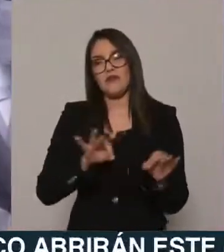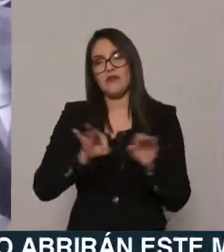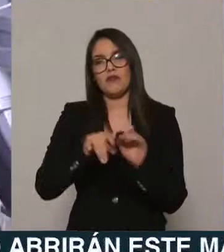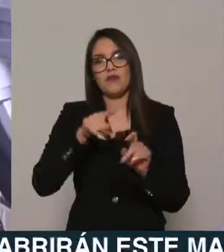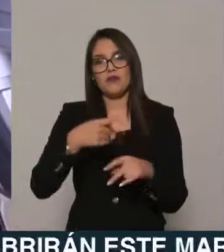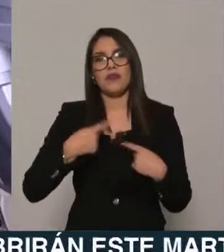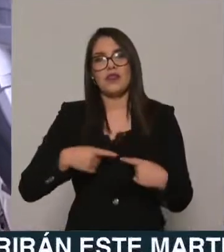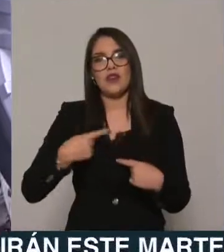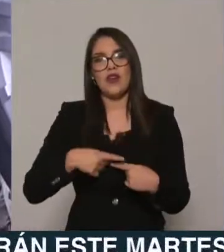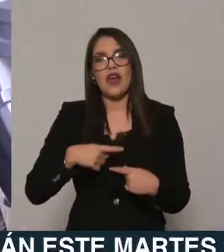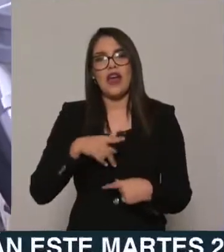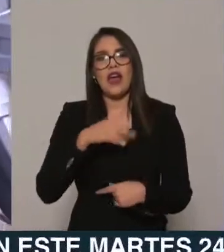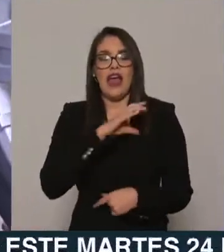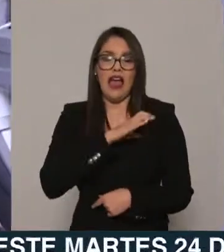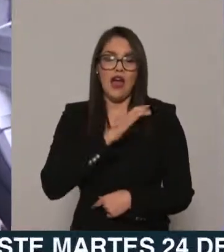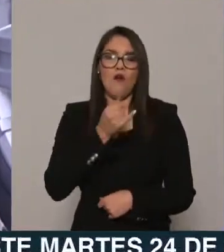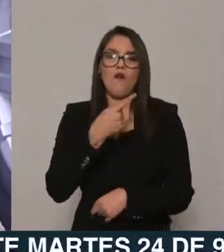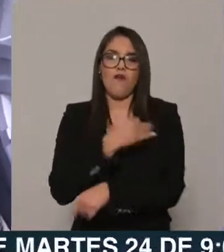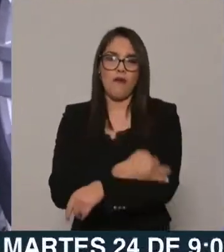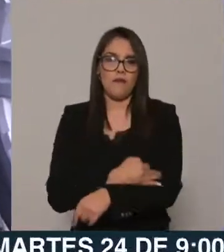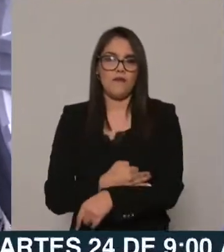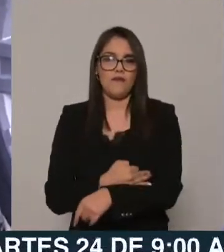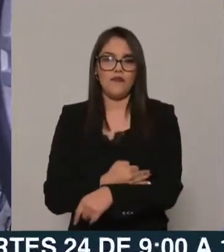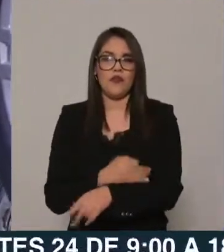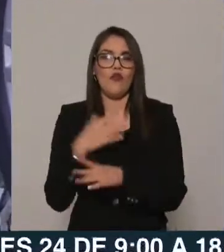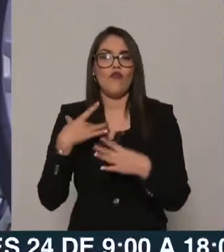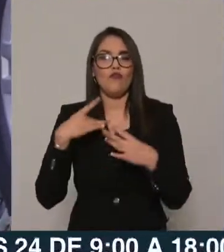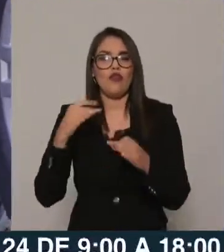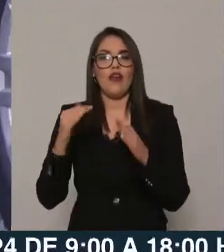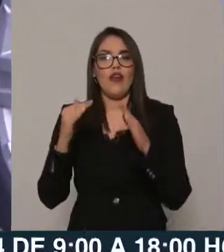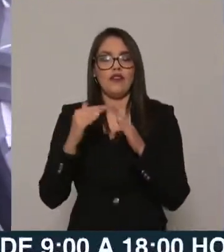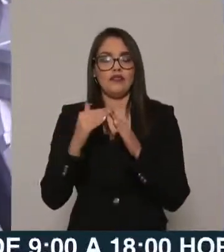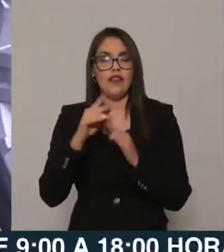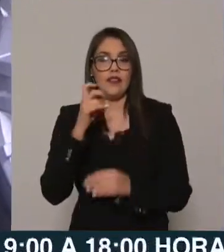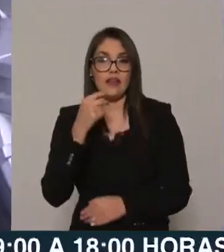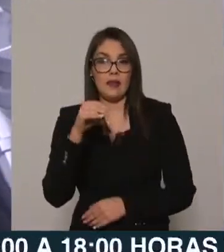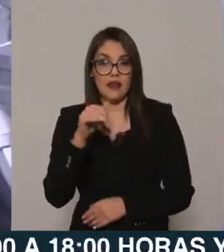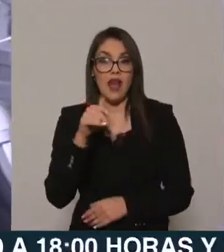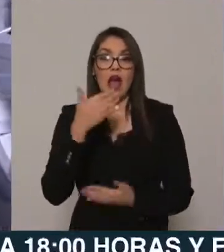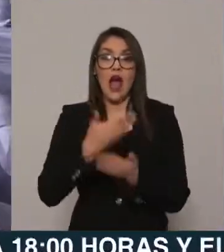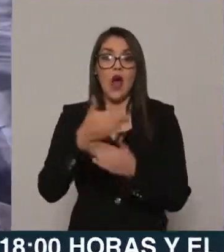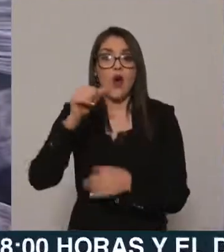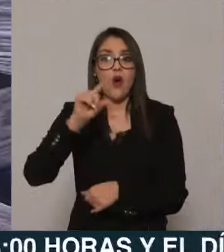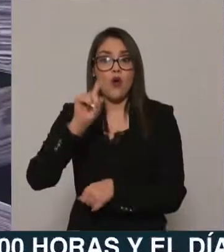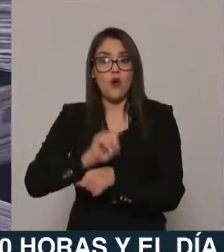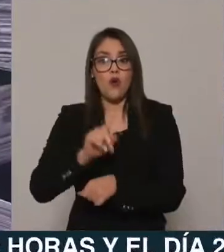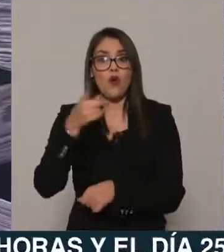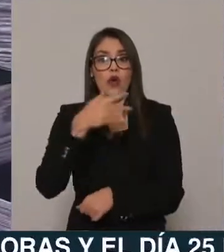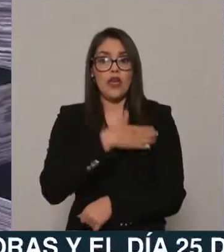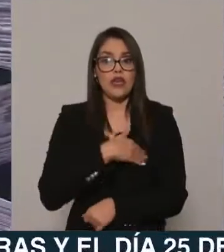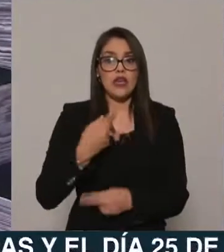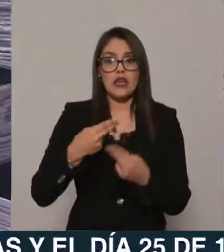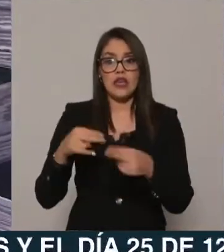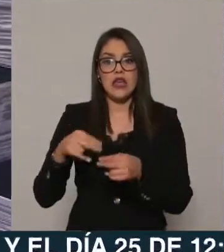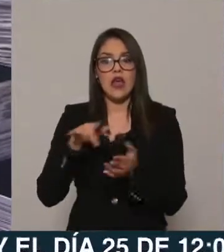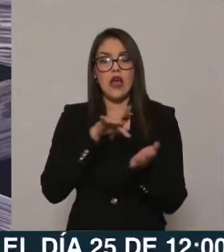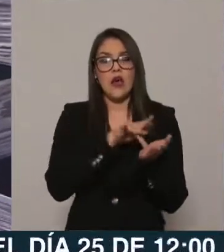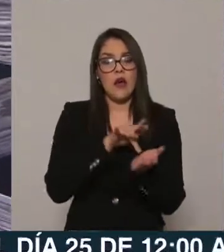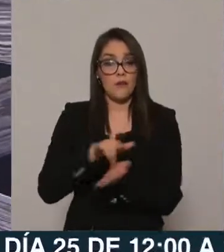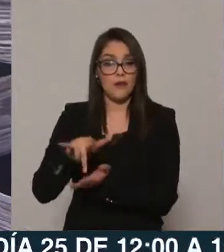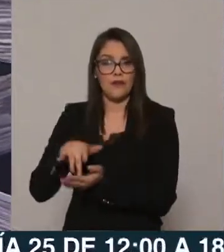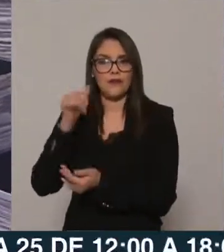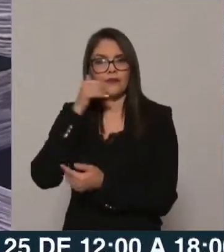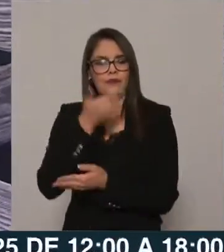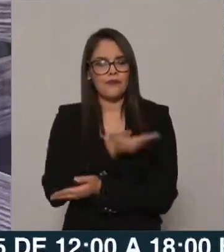y sus familiares. Fundó la asociación Casa del Maná, en donde hoy en día sus hijos y nietos colaboran. Ellos salen a las calles a